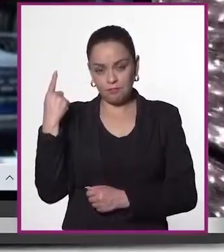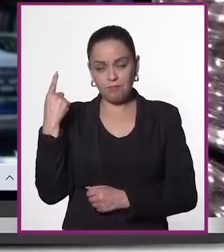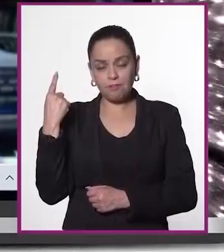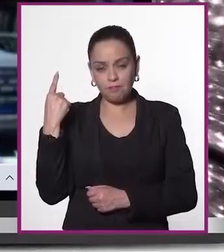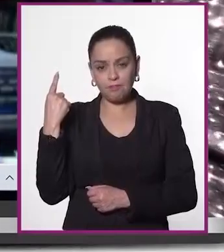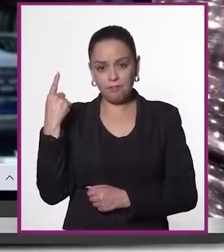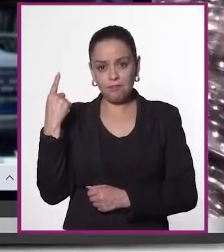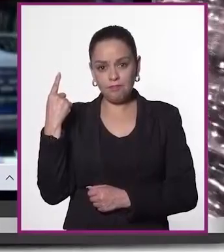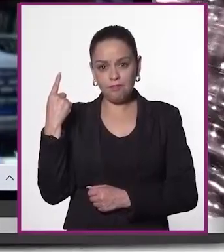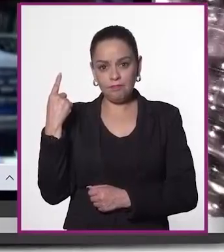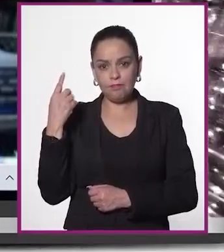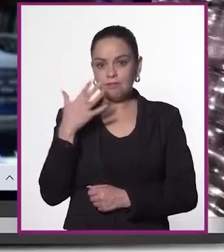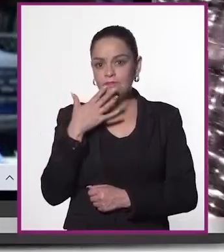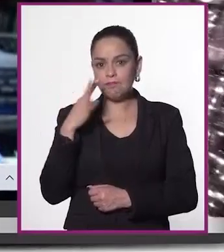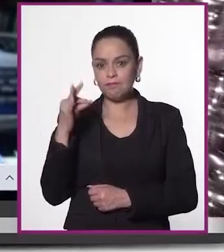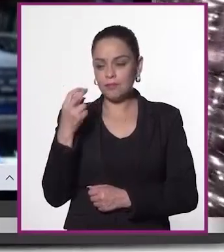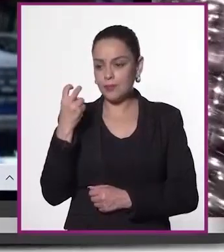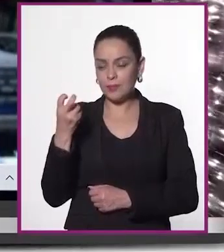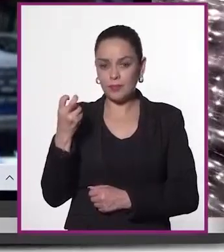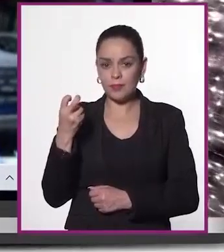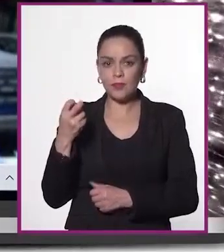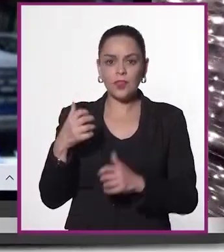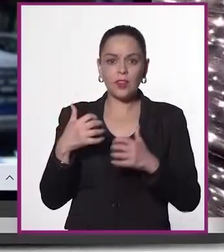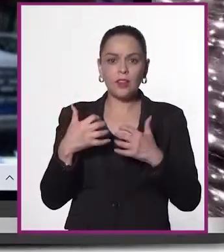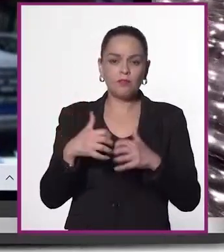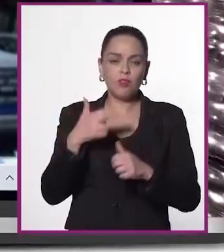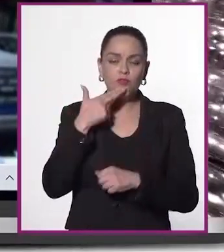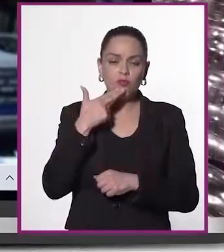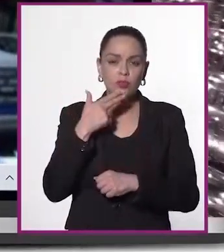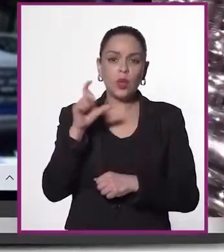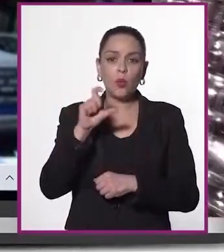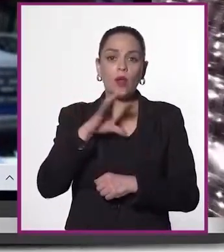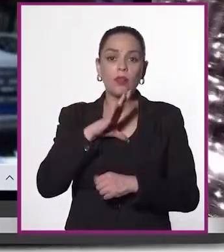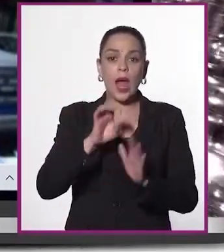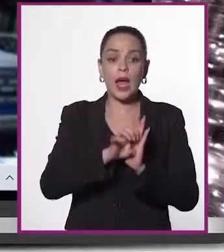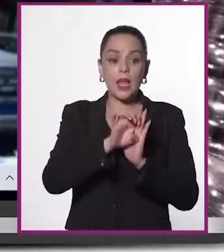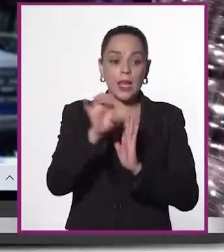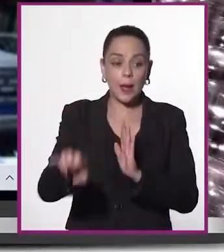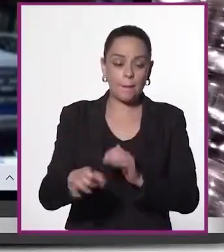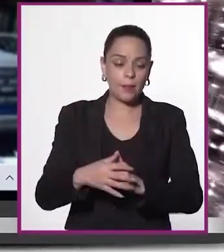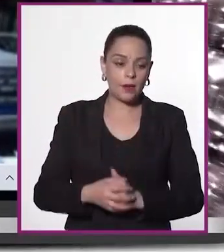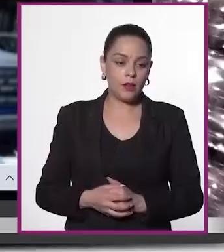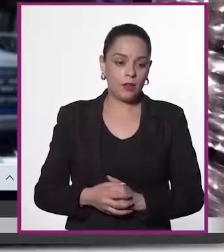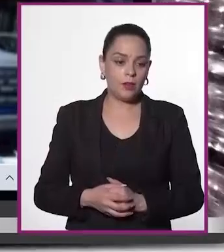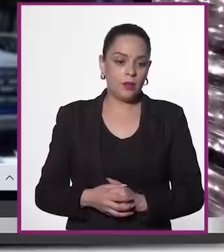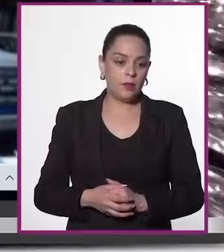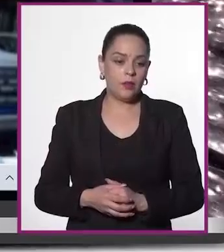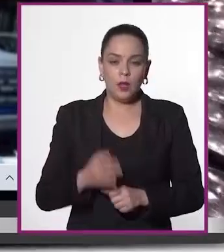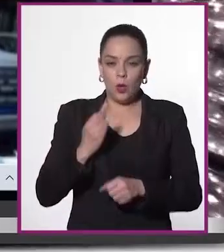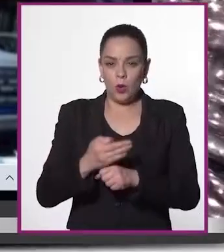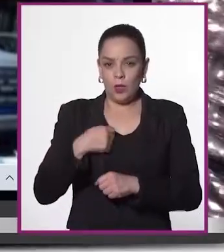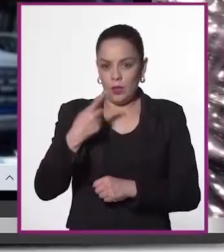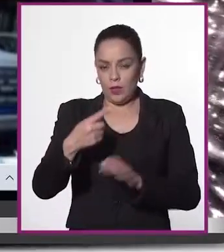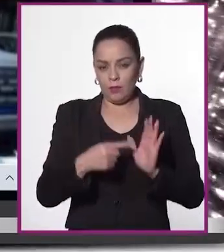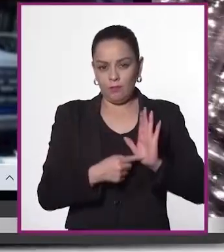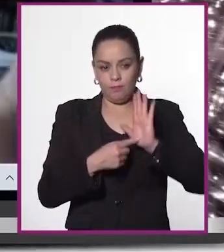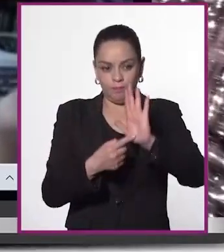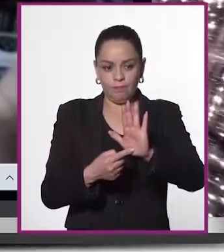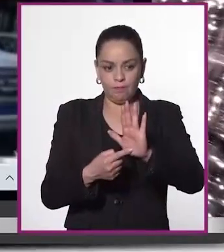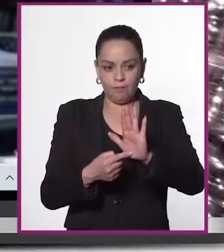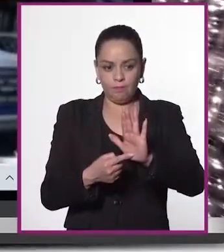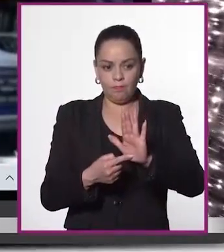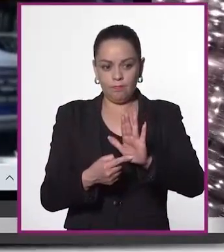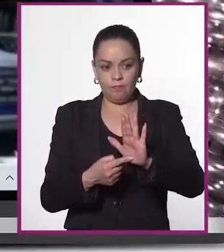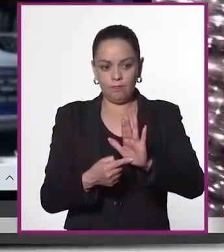Entonces, realmente solo funciona cuando tenemos los ejemplos. Así que voy a mostrarles un momento,